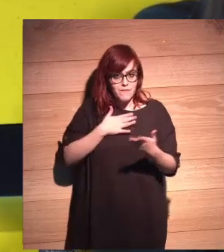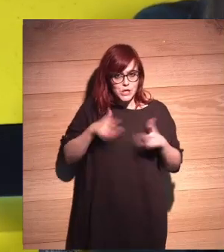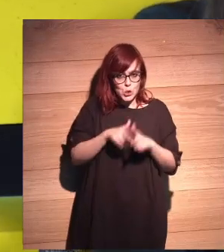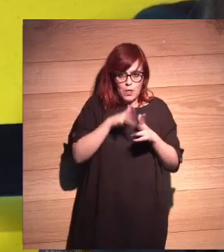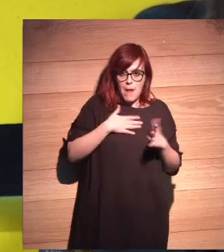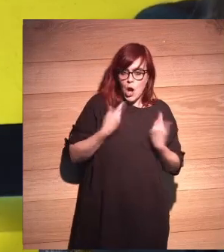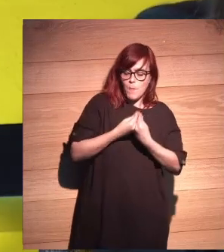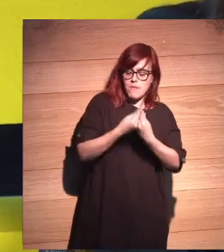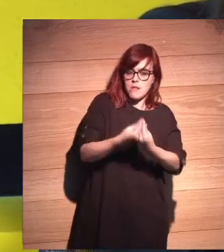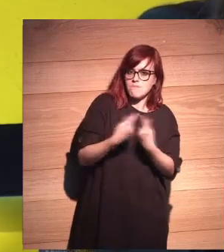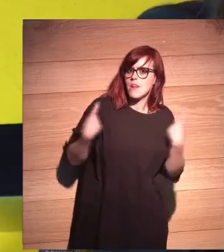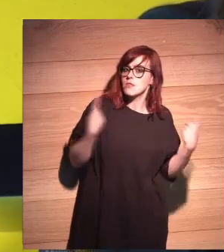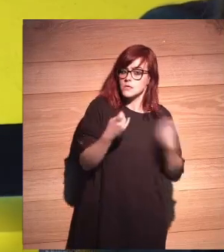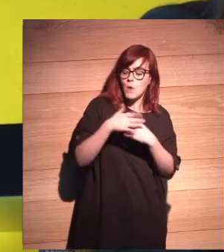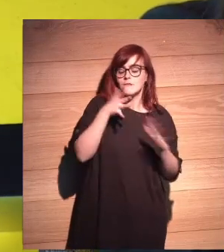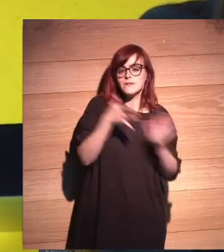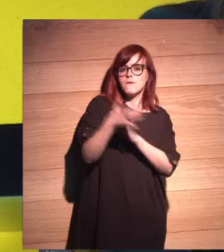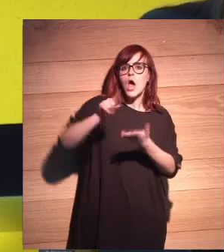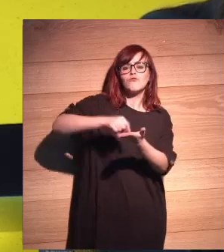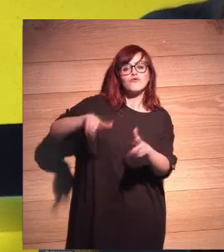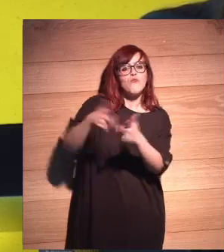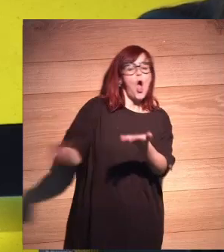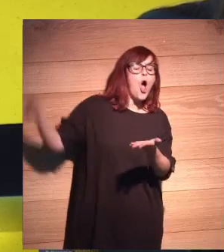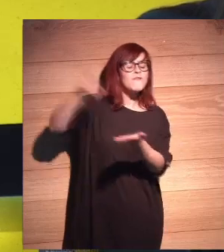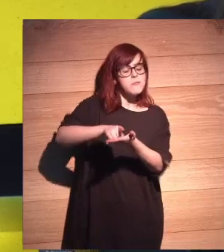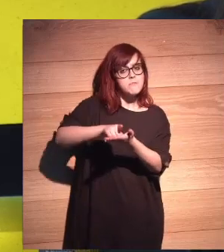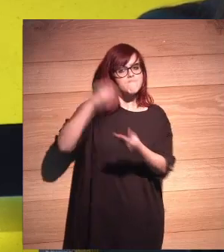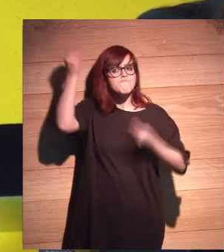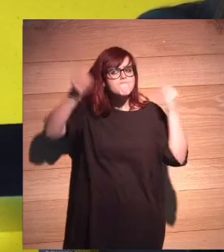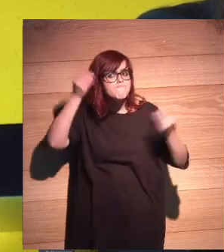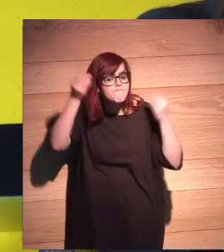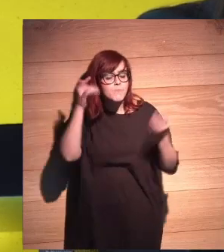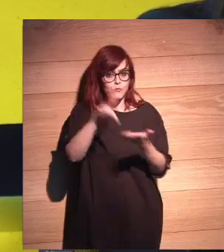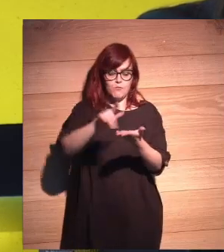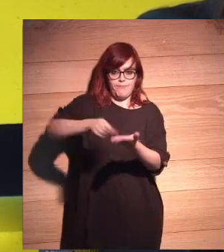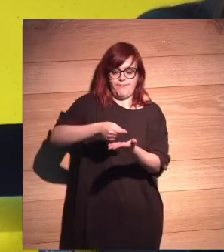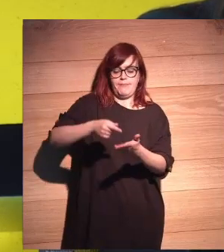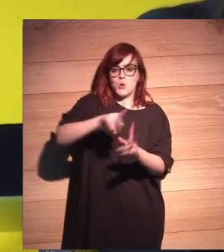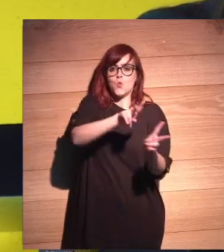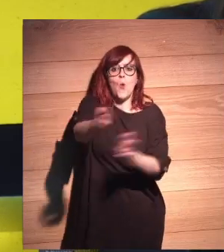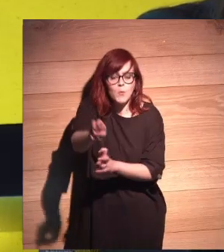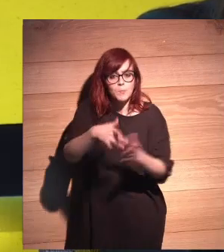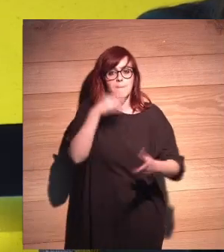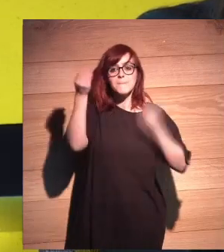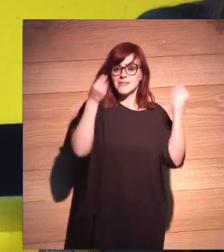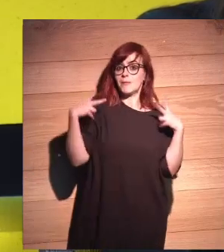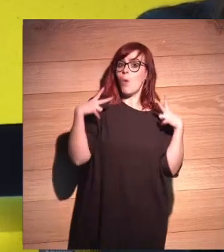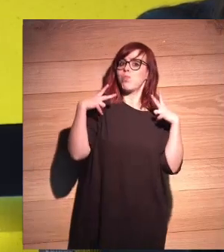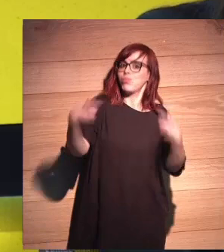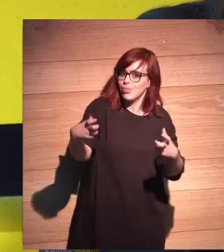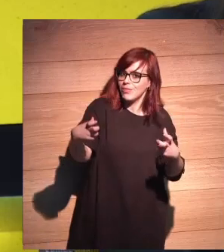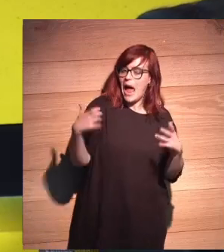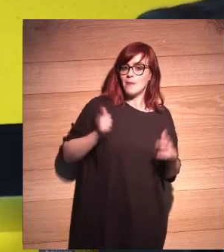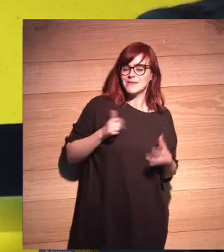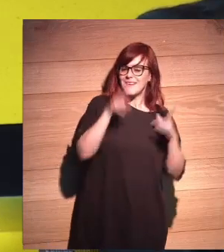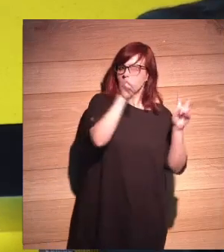sociedad para convivir, lo tendremos que volver a replantear, ¿no? Entonces, yo abogo y acabo por un pensamiento anticipado de